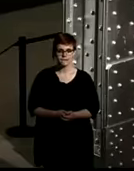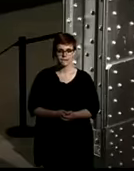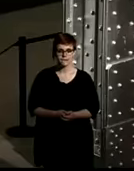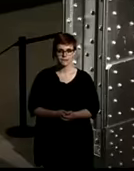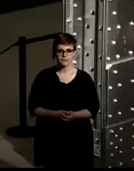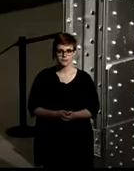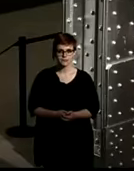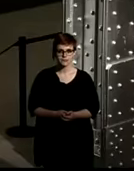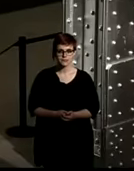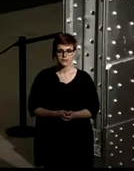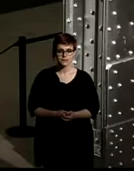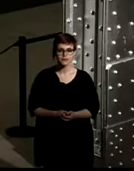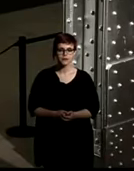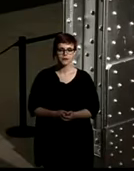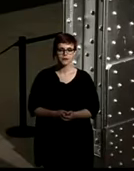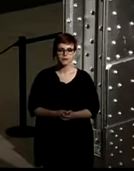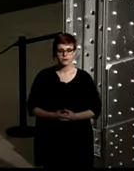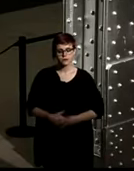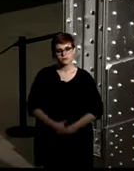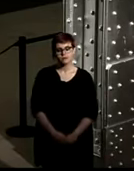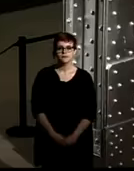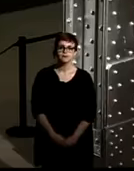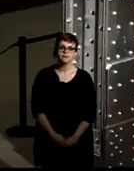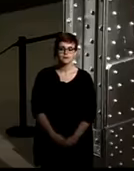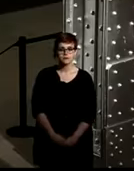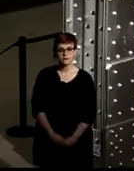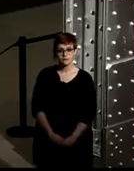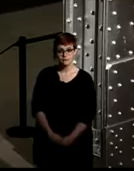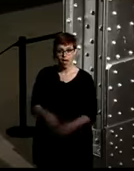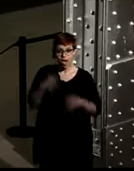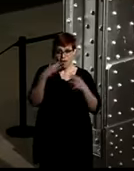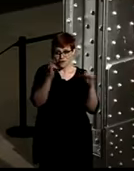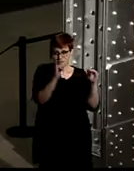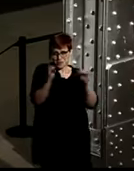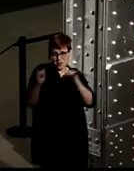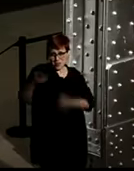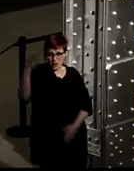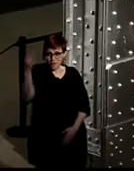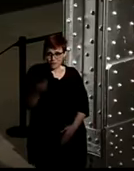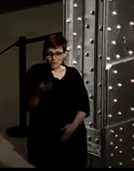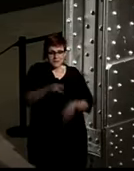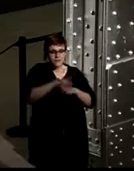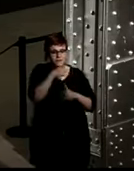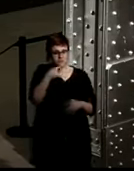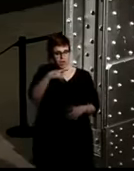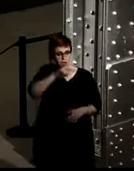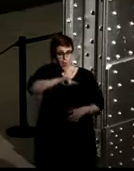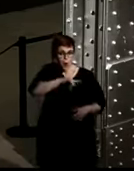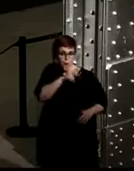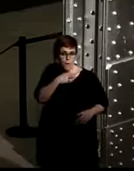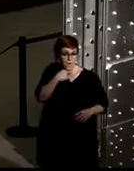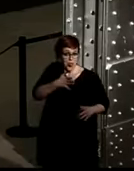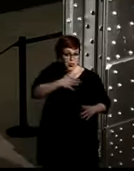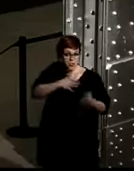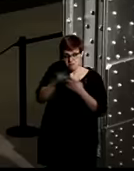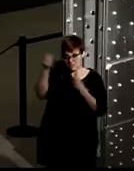Divertido mucho. Yo creo, al menos hablando por mí y por Antonio, supongo que